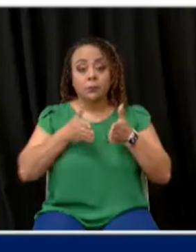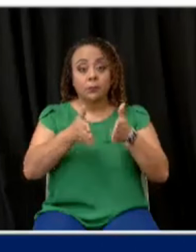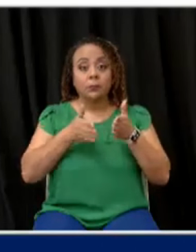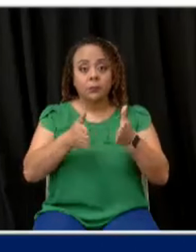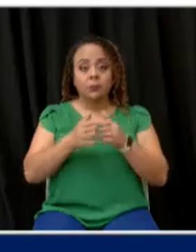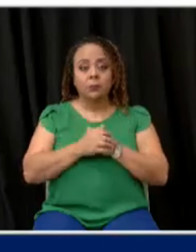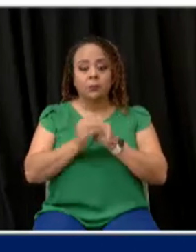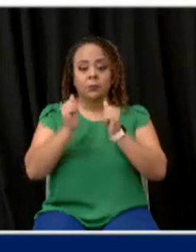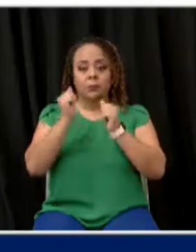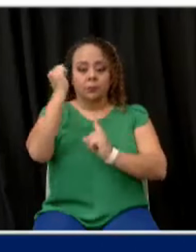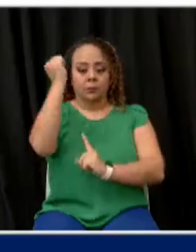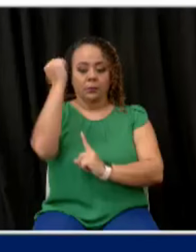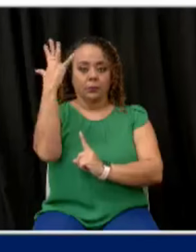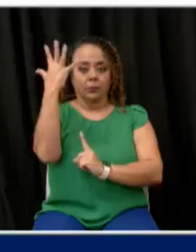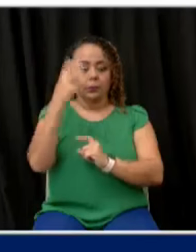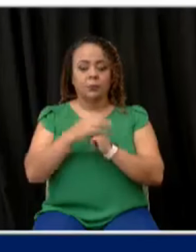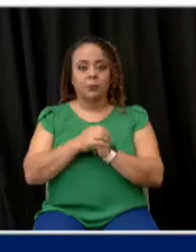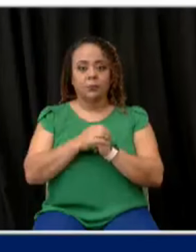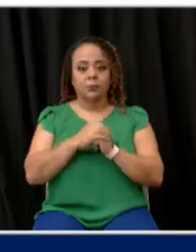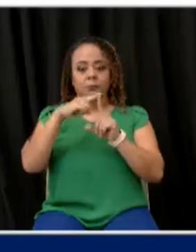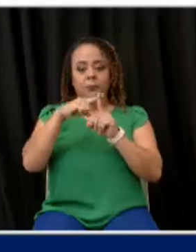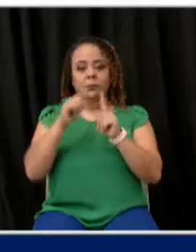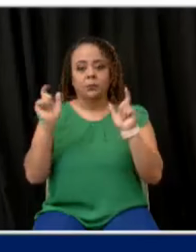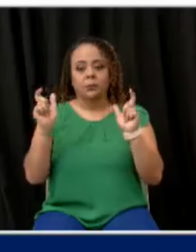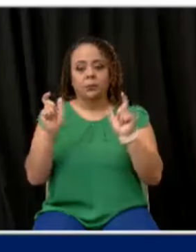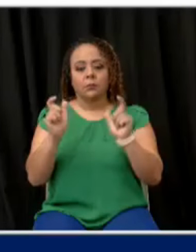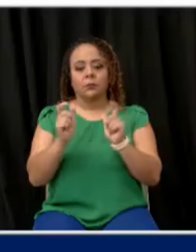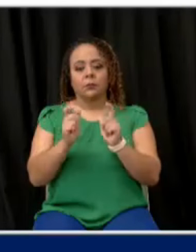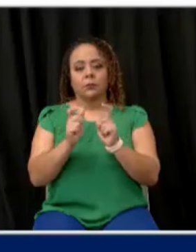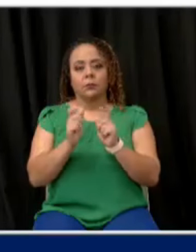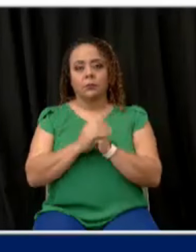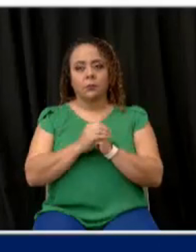un árbol. La temperatura tiende a bajar mucho. A la orilla